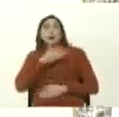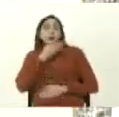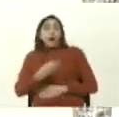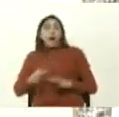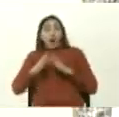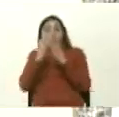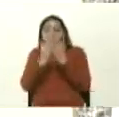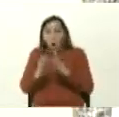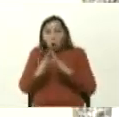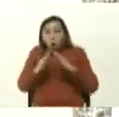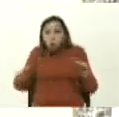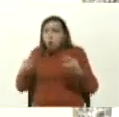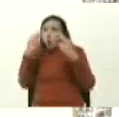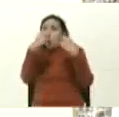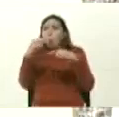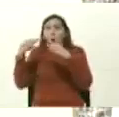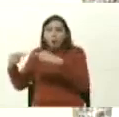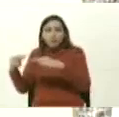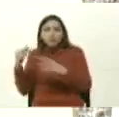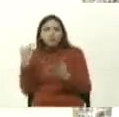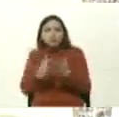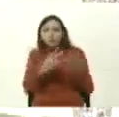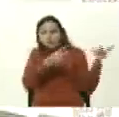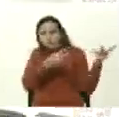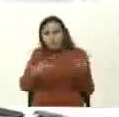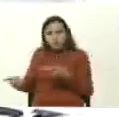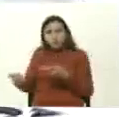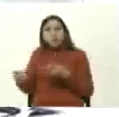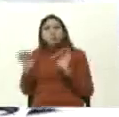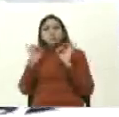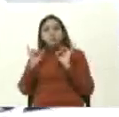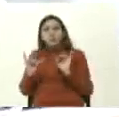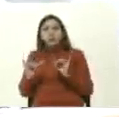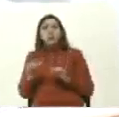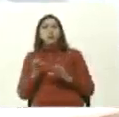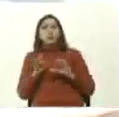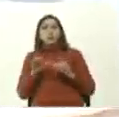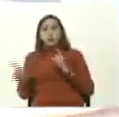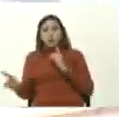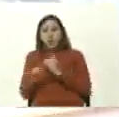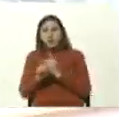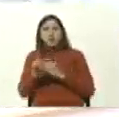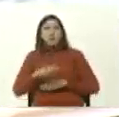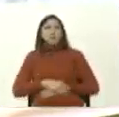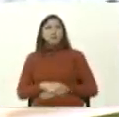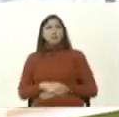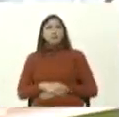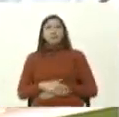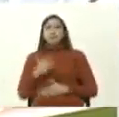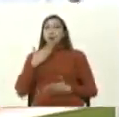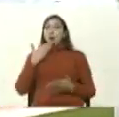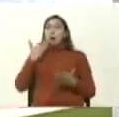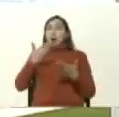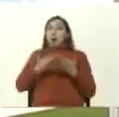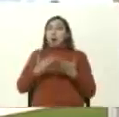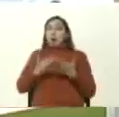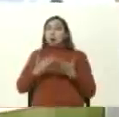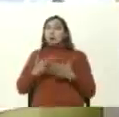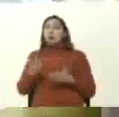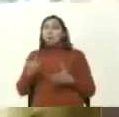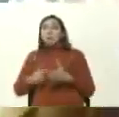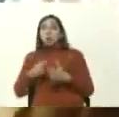en todos los niveles, vayan a registrarse en el B-Ticket del Sistema Patria. Muchísimas gracias, Mervin. Bueno,